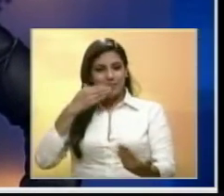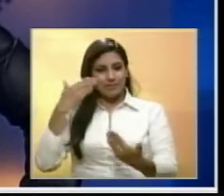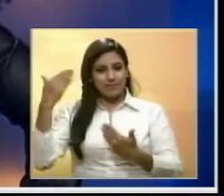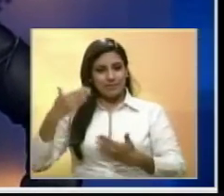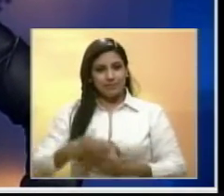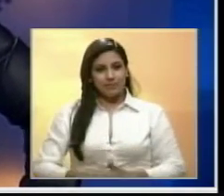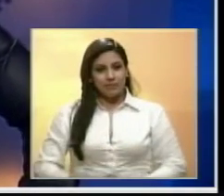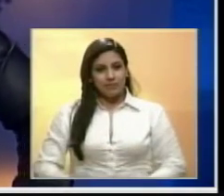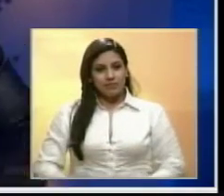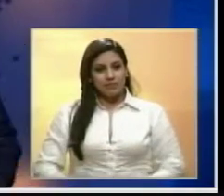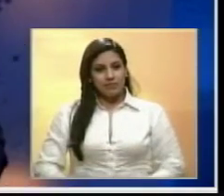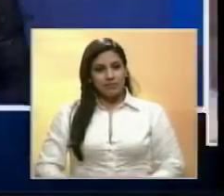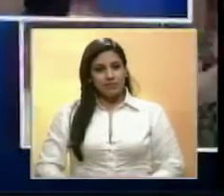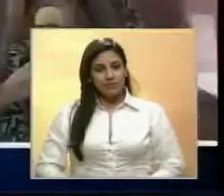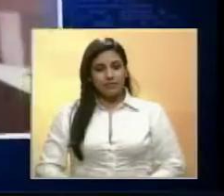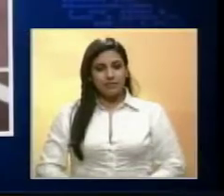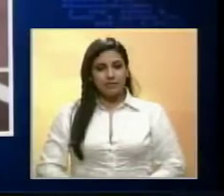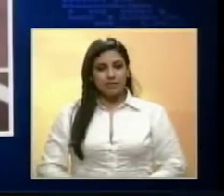nos amplía la información.